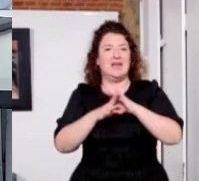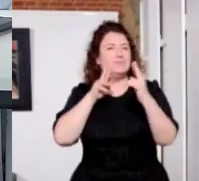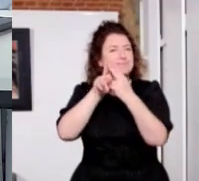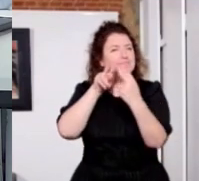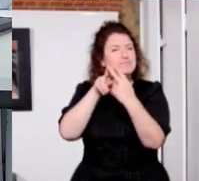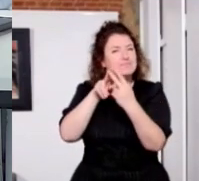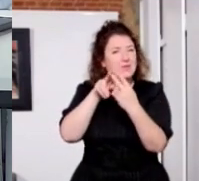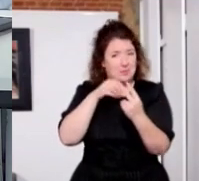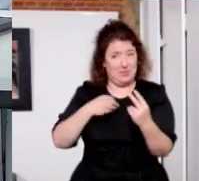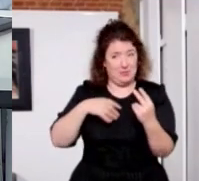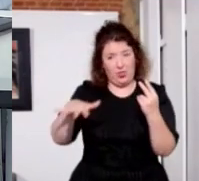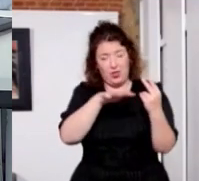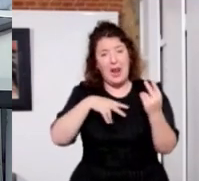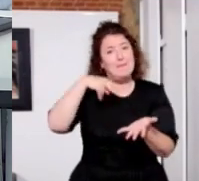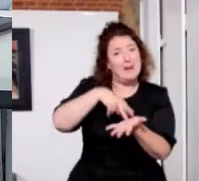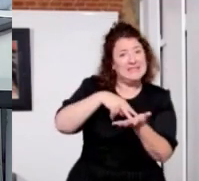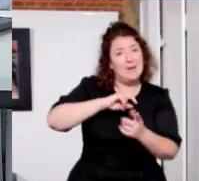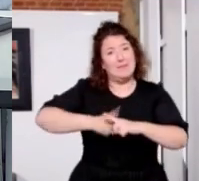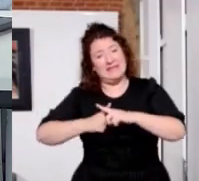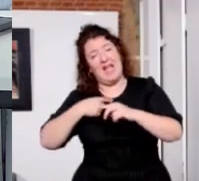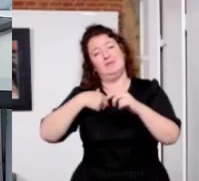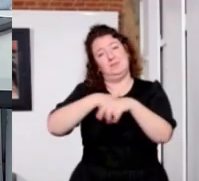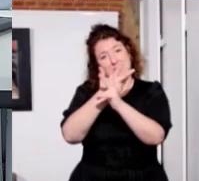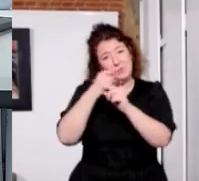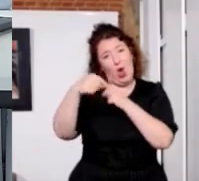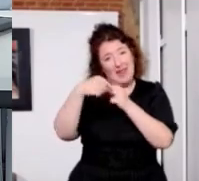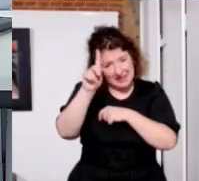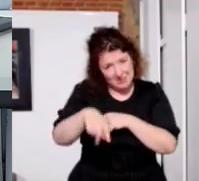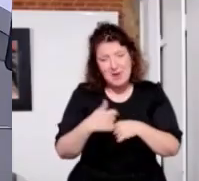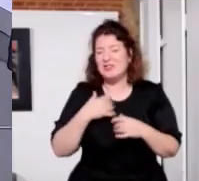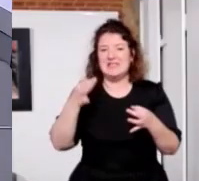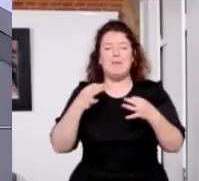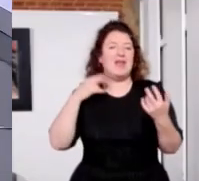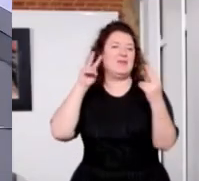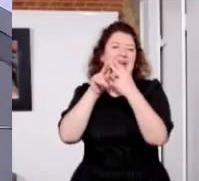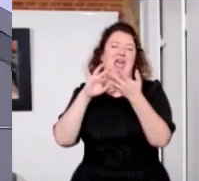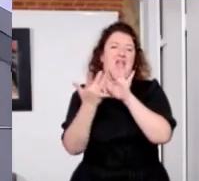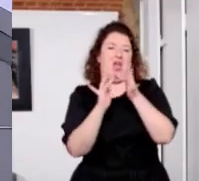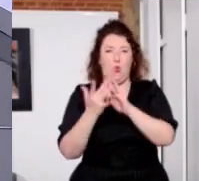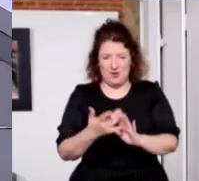en estos espacios presenciales y virtuales, pero siempre de encuentro. Gracias.